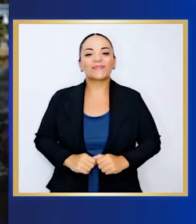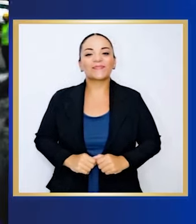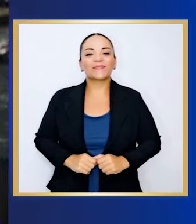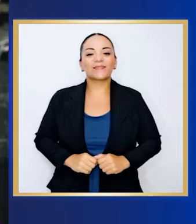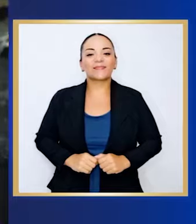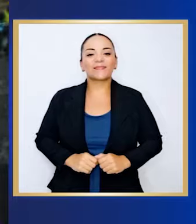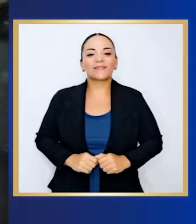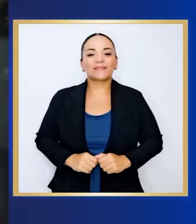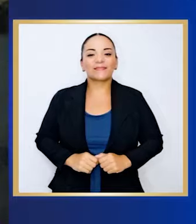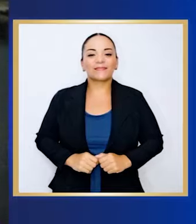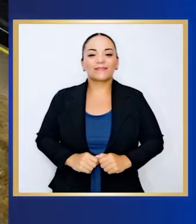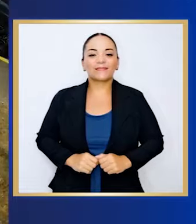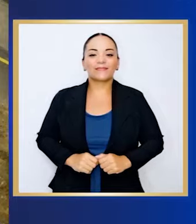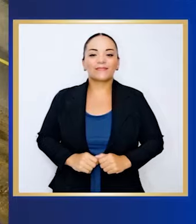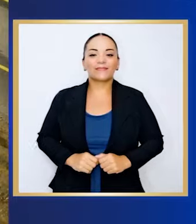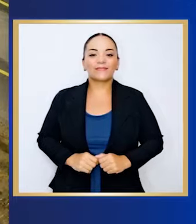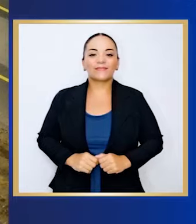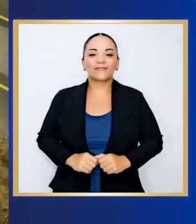Música